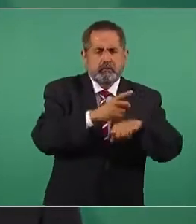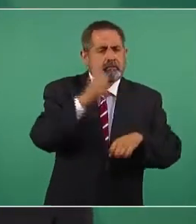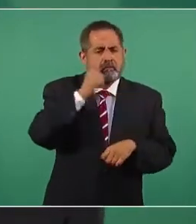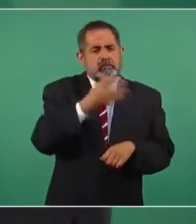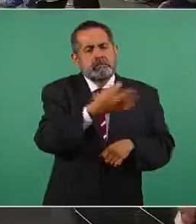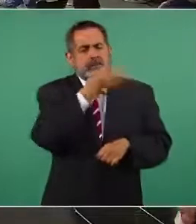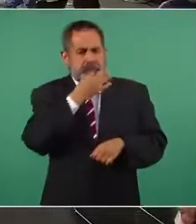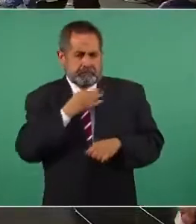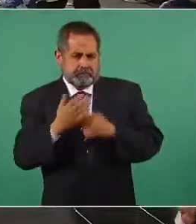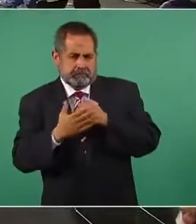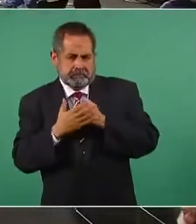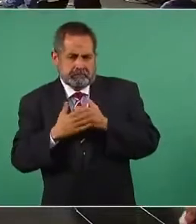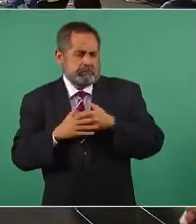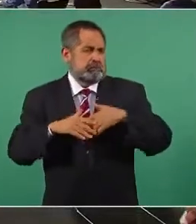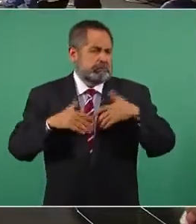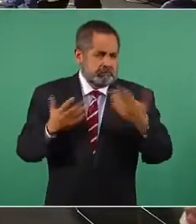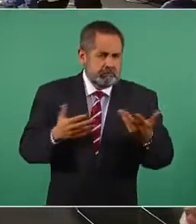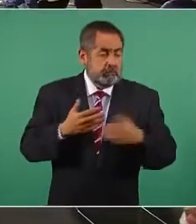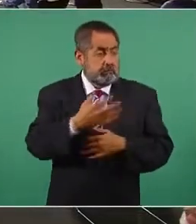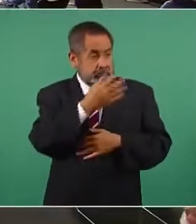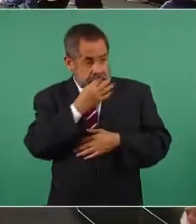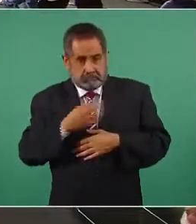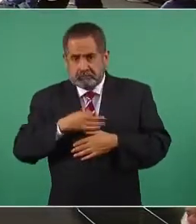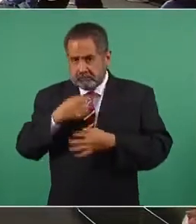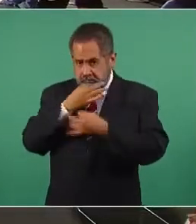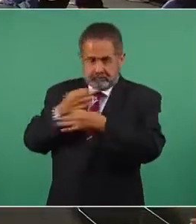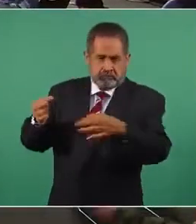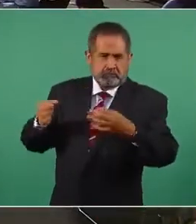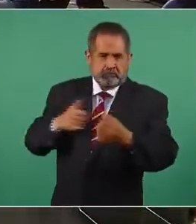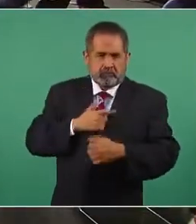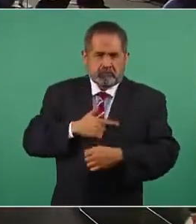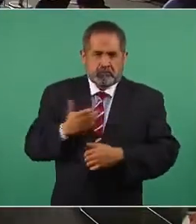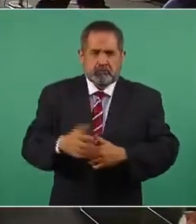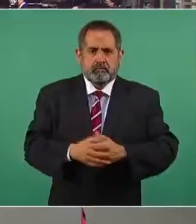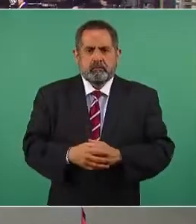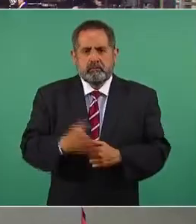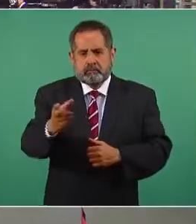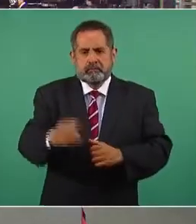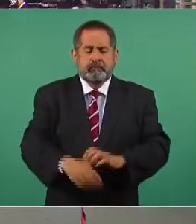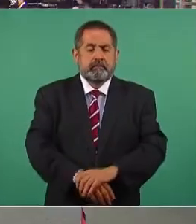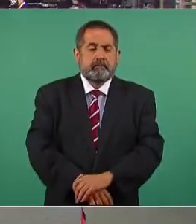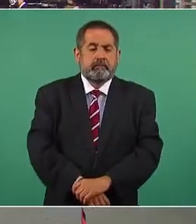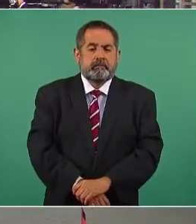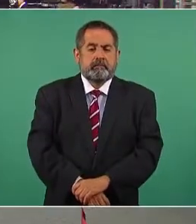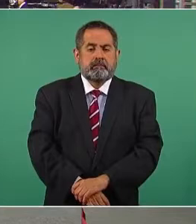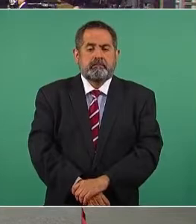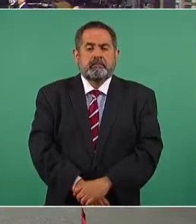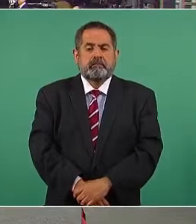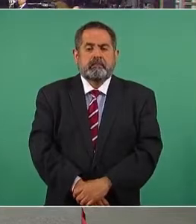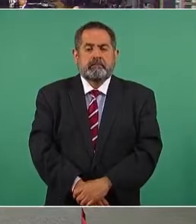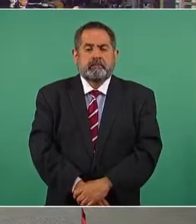cortesía de compartirnos y cuando sea así yo se los hago saber con mucho gusto. Voy acá. ¿Sí?